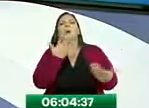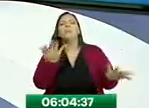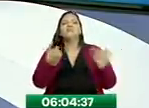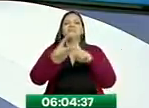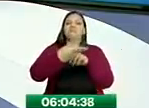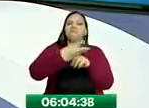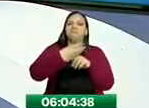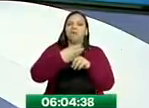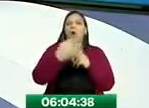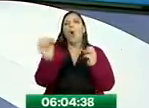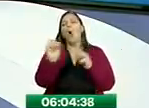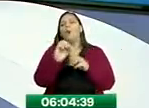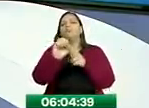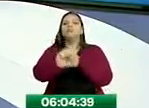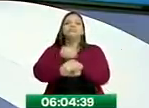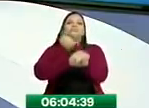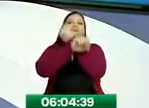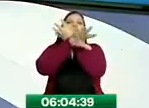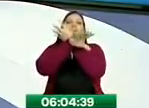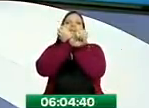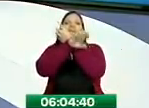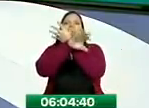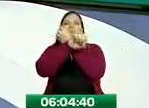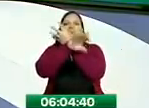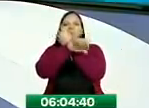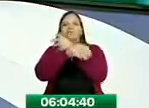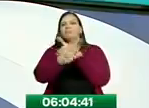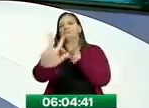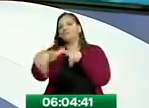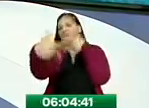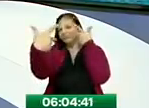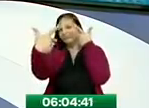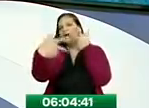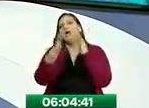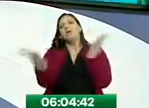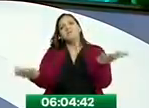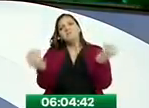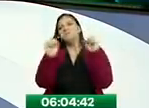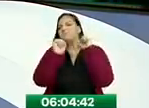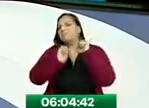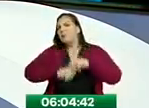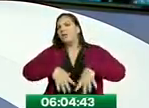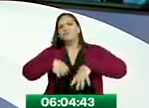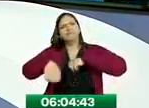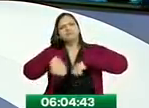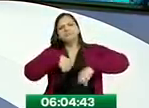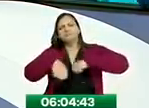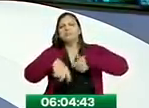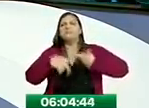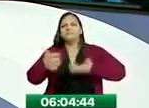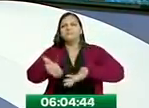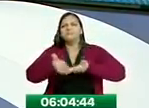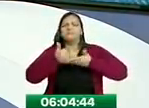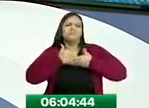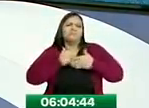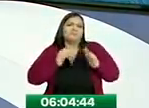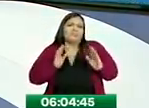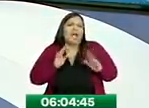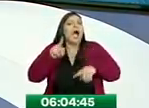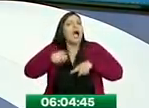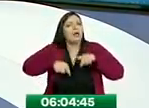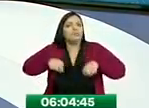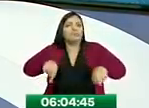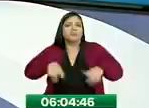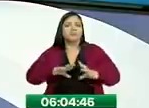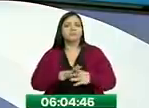Skype, el asunto de conferencias y demás, están ayudando mucho, mucho, mucho para poder interactuar, ¿no? Y para poder salir de algunas situaciones. Ya